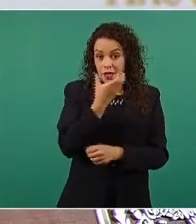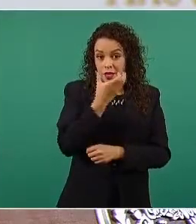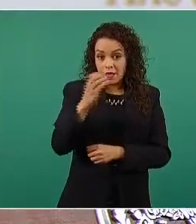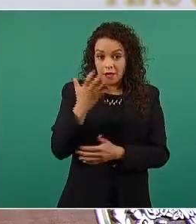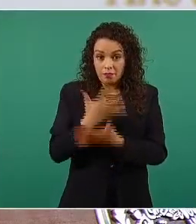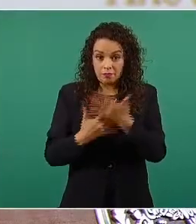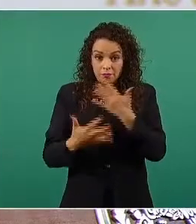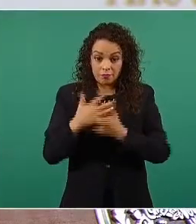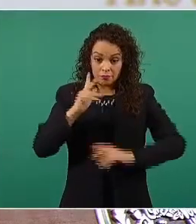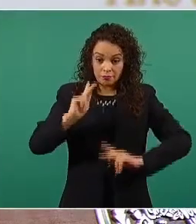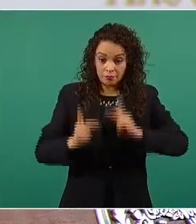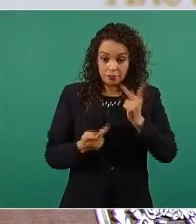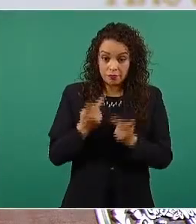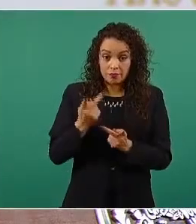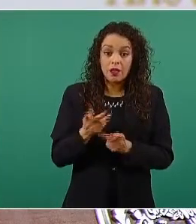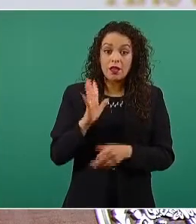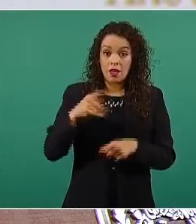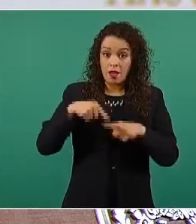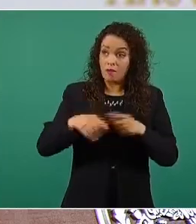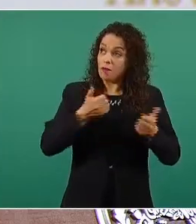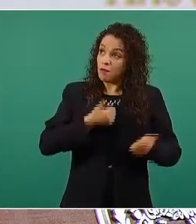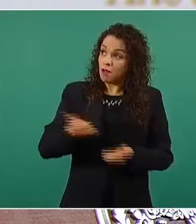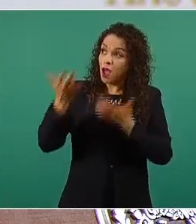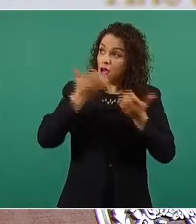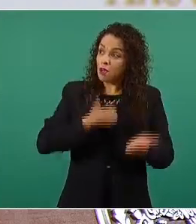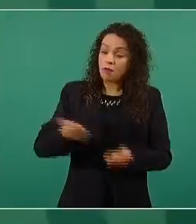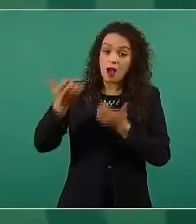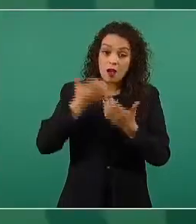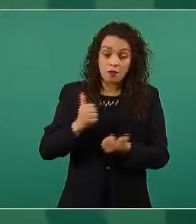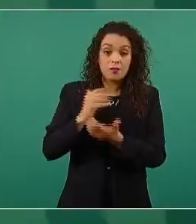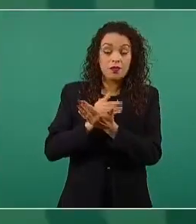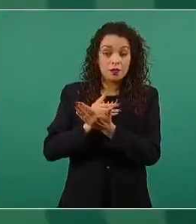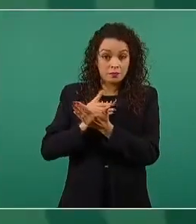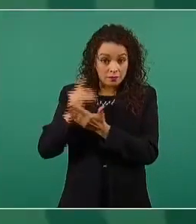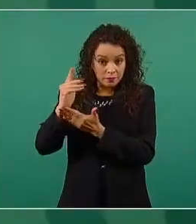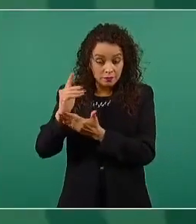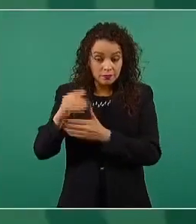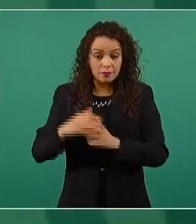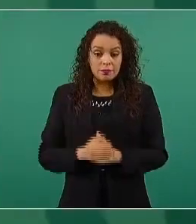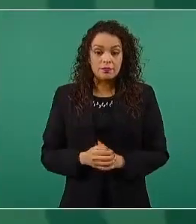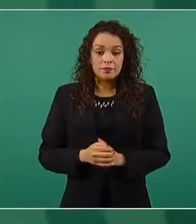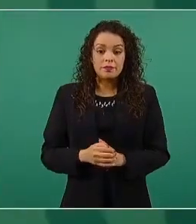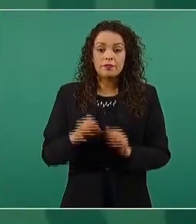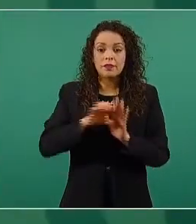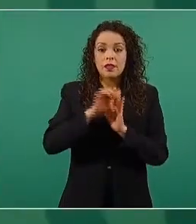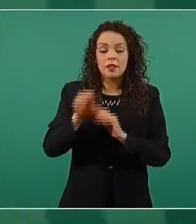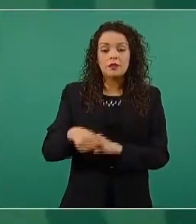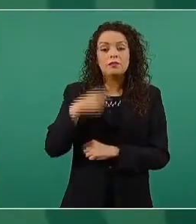está creciendo la exportación de tomate